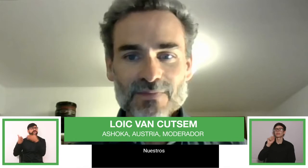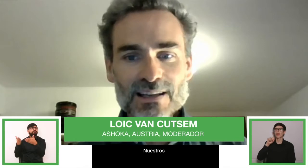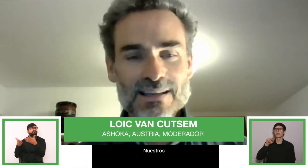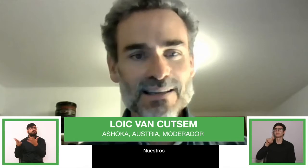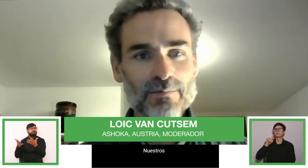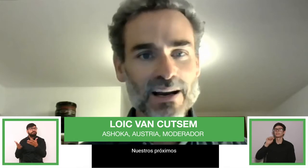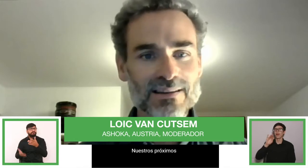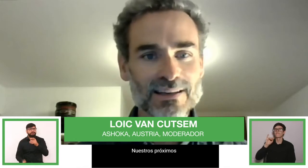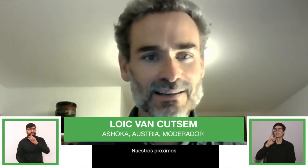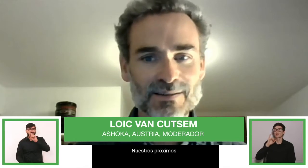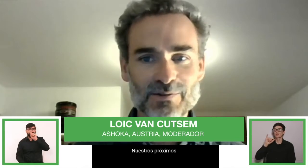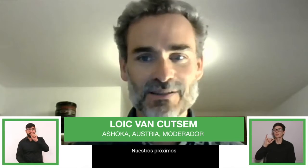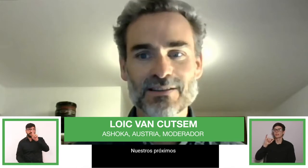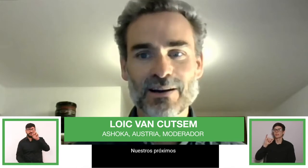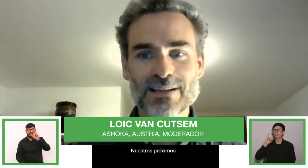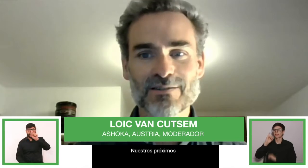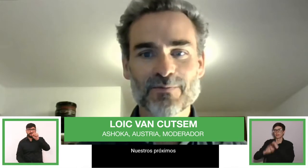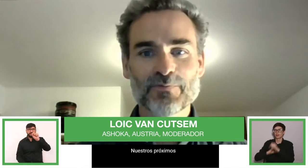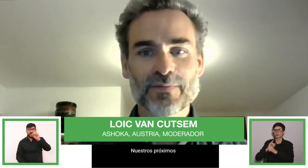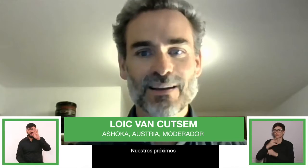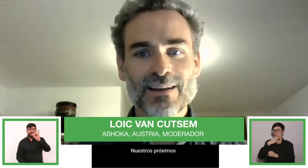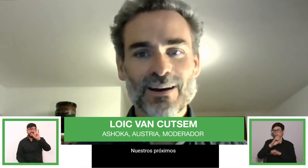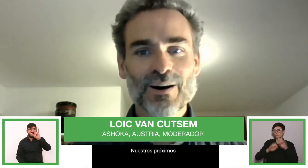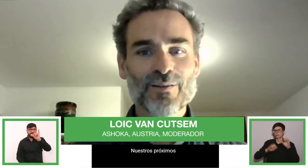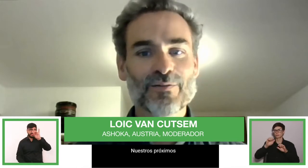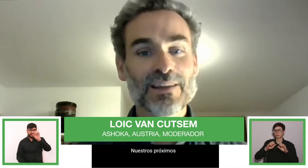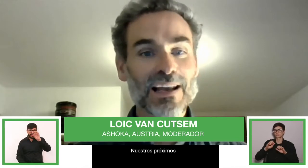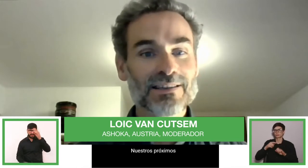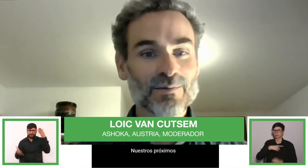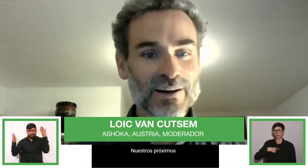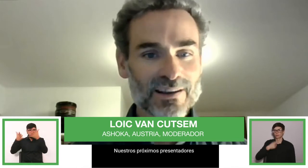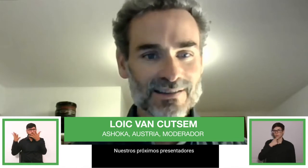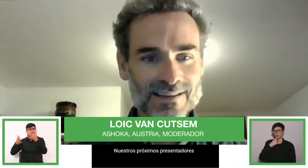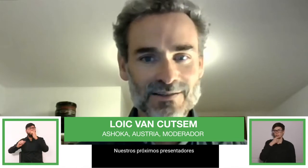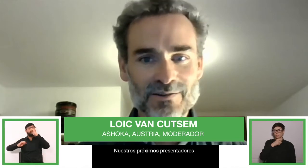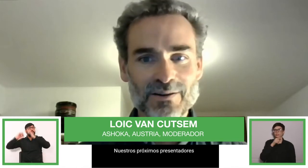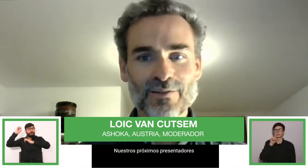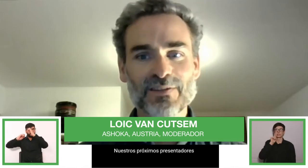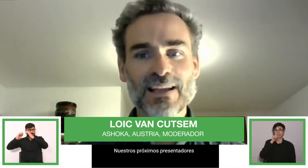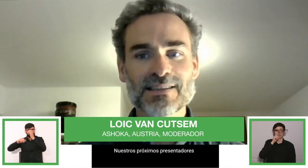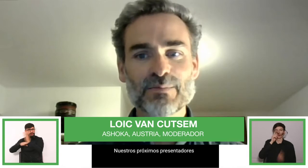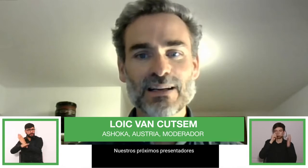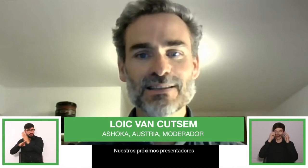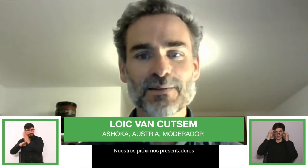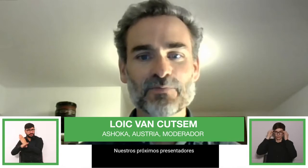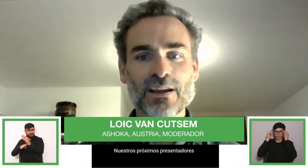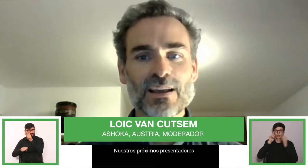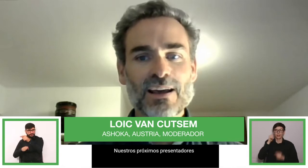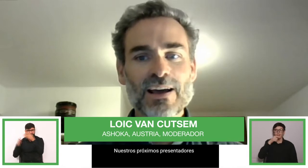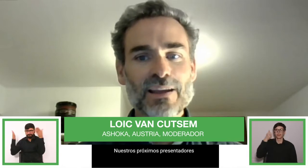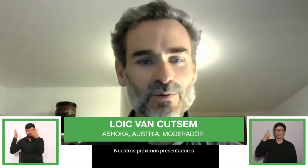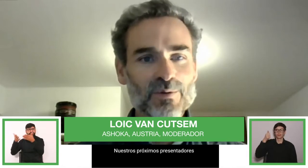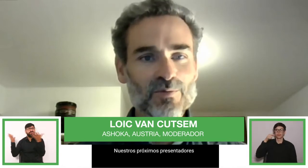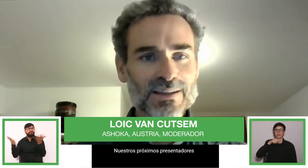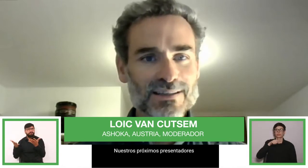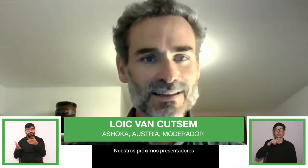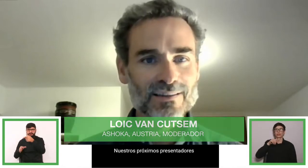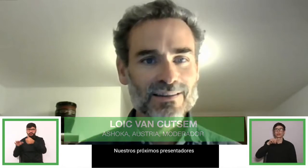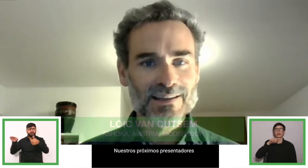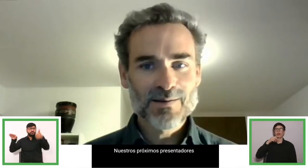y César Martínez, quien es el director del Centro Latinoamericano de